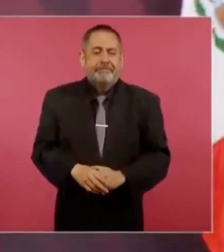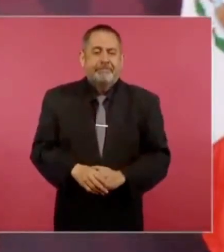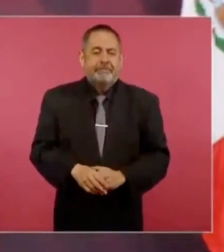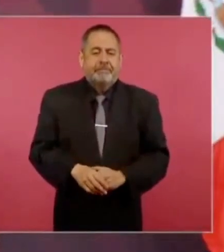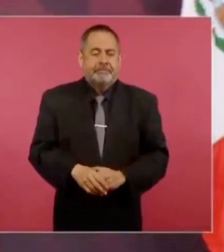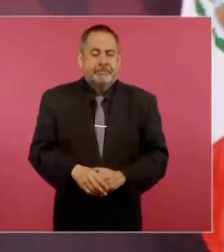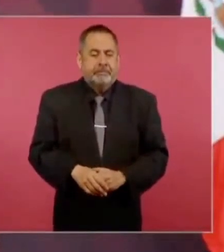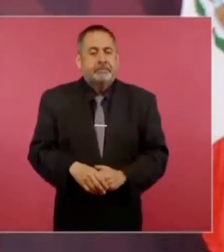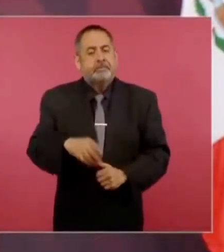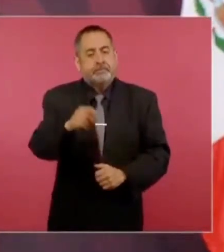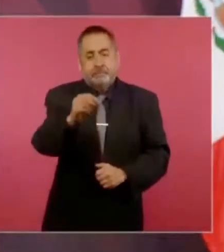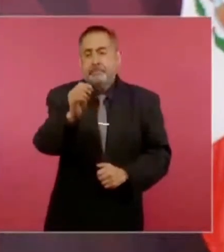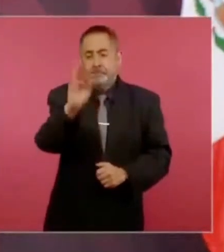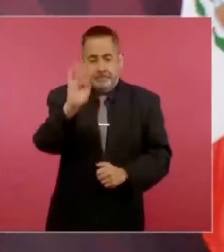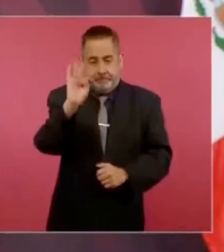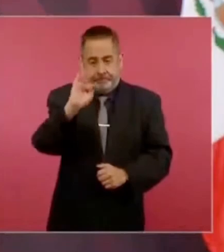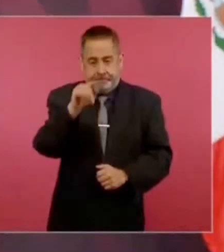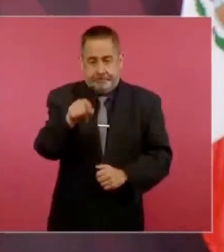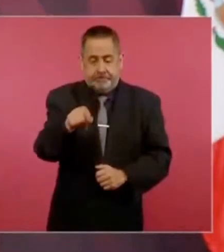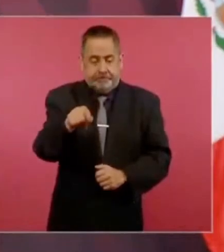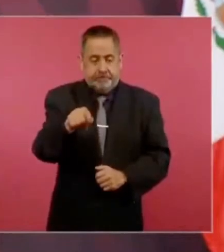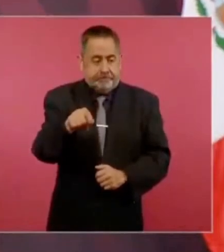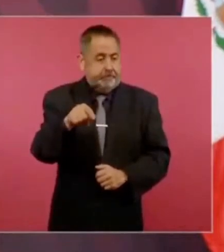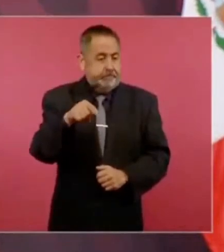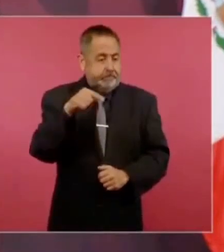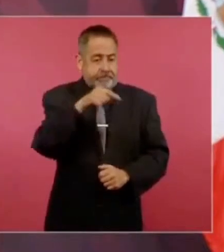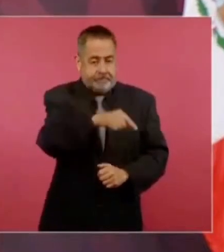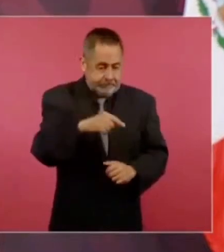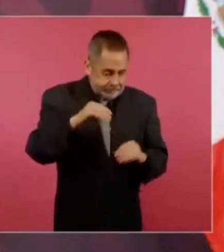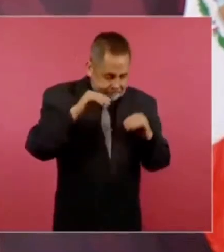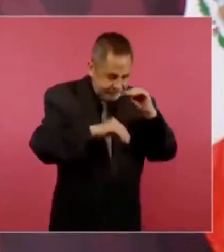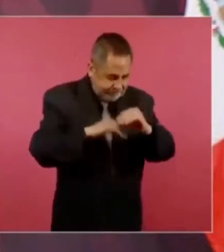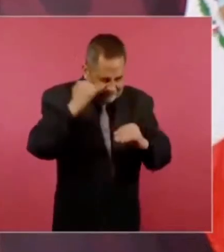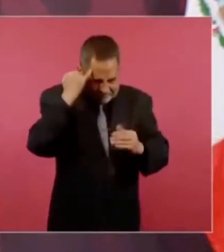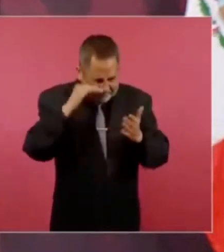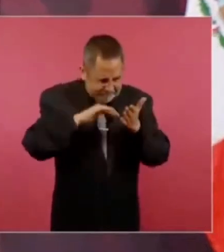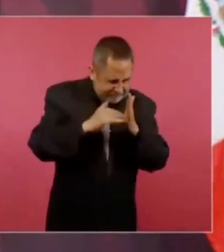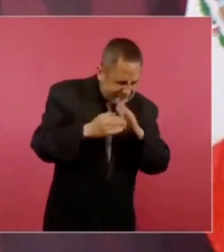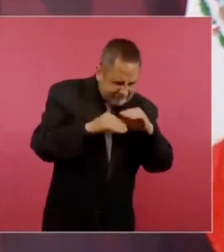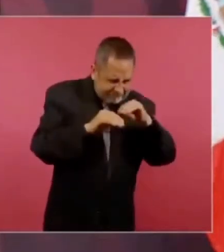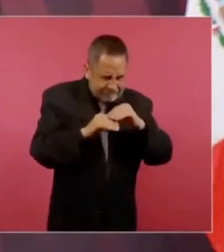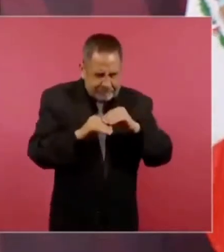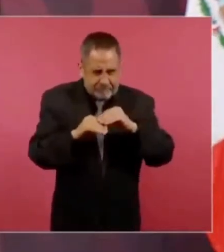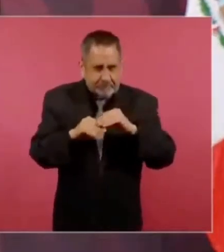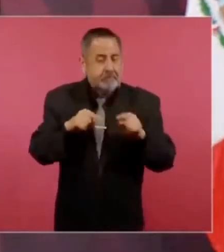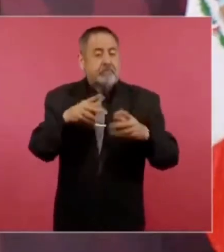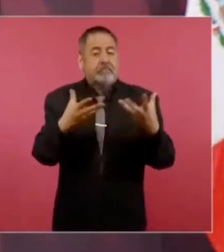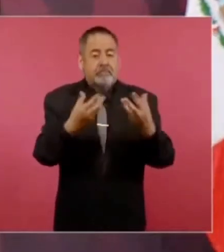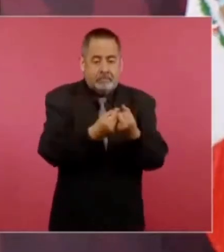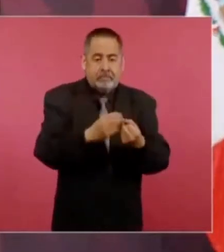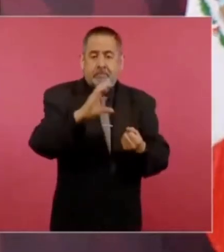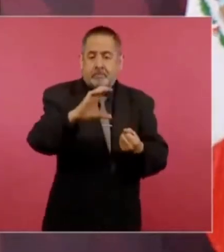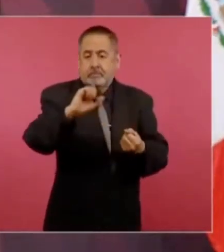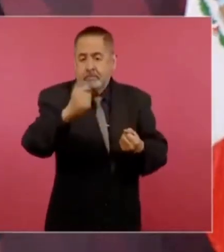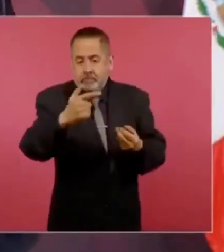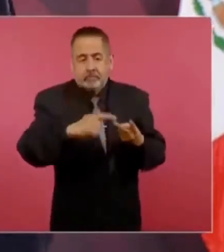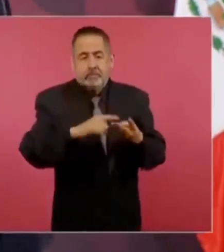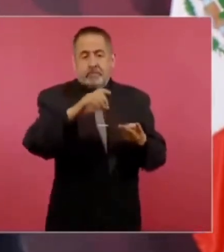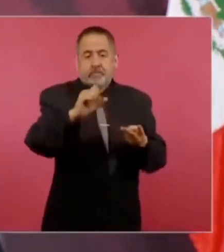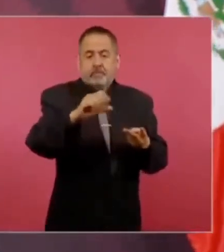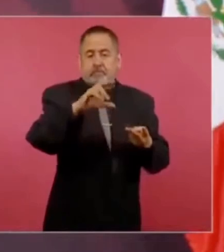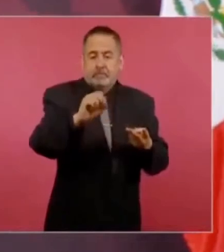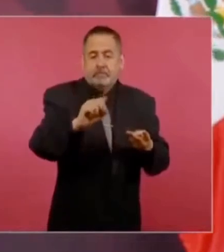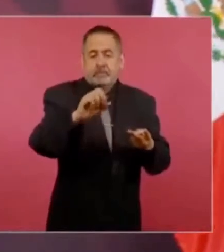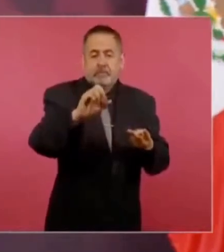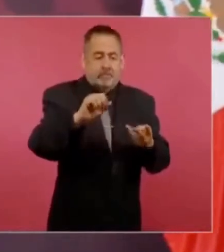Es muy probable que en esta perversa estrategia hayan participado Carlos Salinas, Claudio X. González,